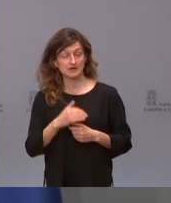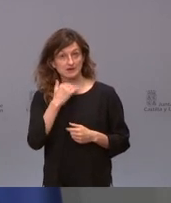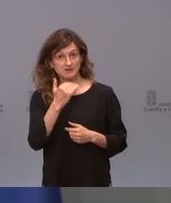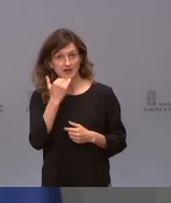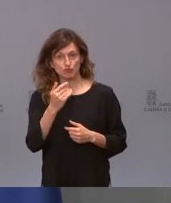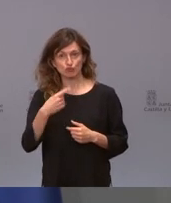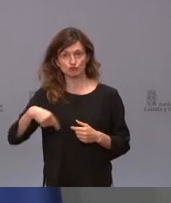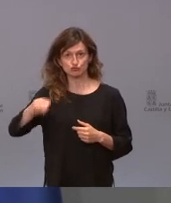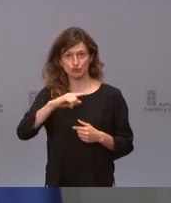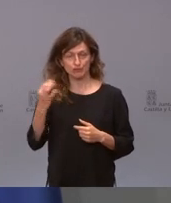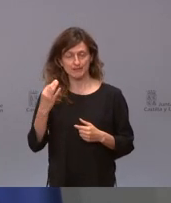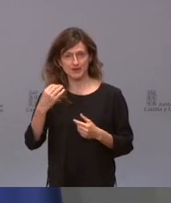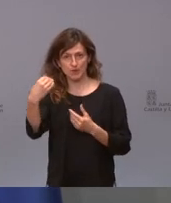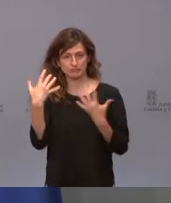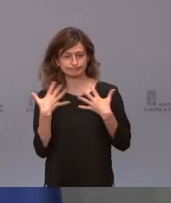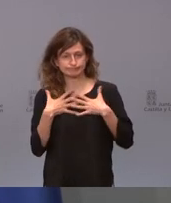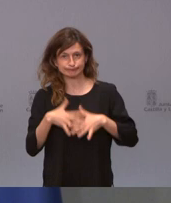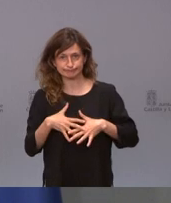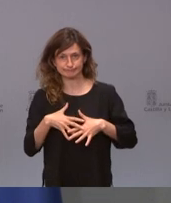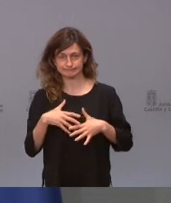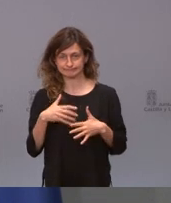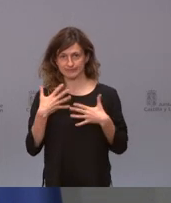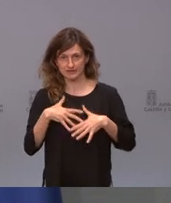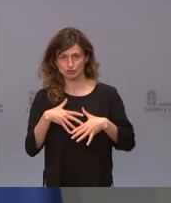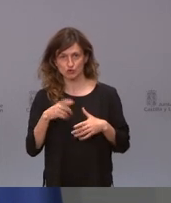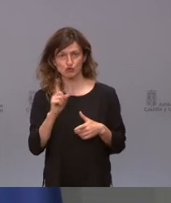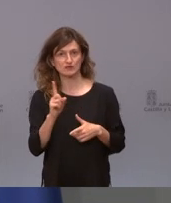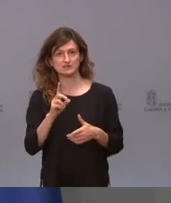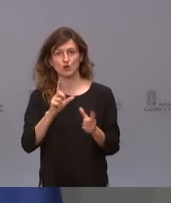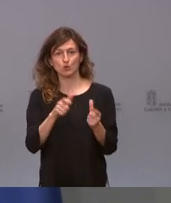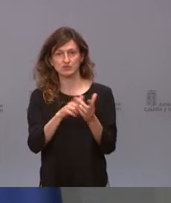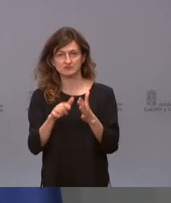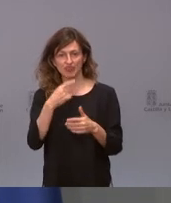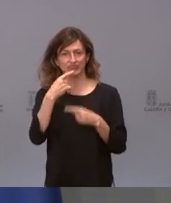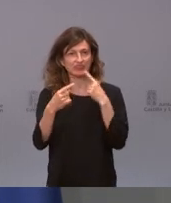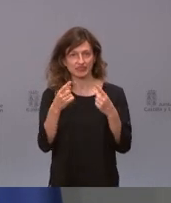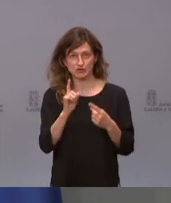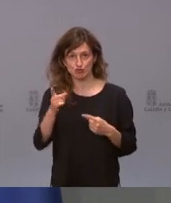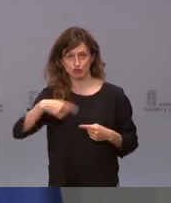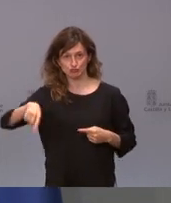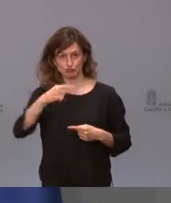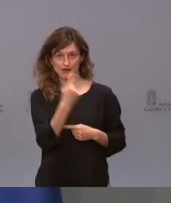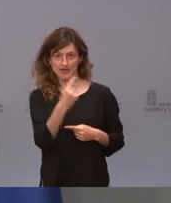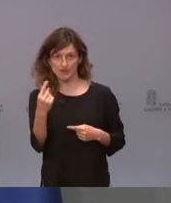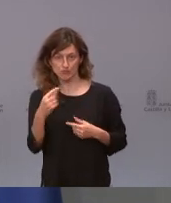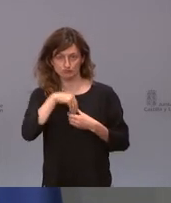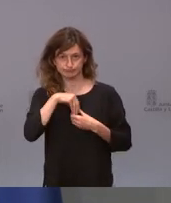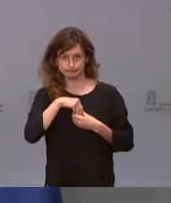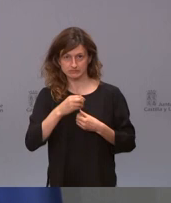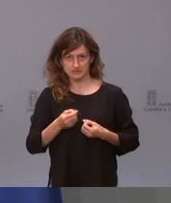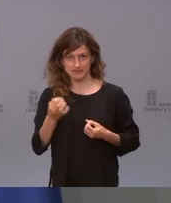que lo tenemos que meter dentro de nosotros mismos no es la junta a la que la que lo dice sino que nosotros mismos tenemos que apoyar